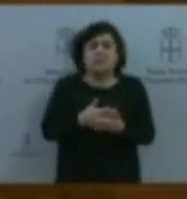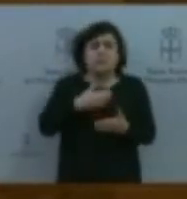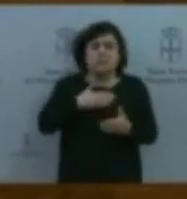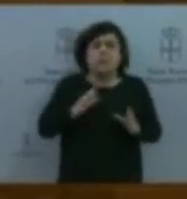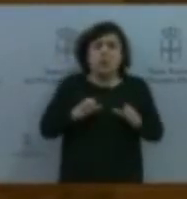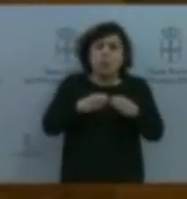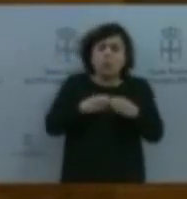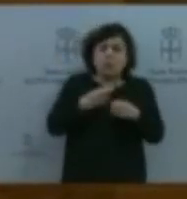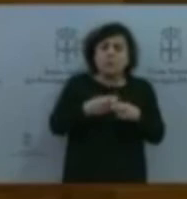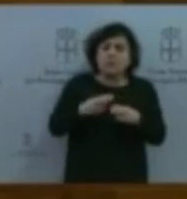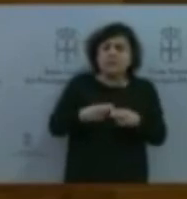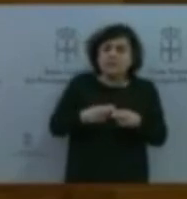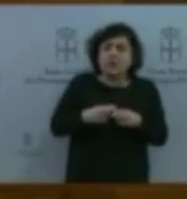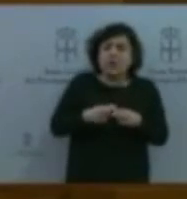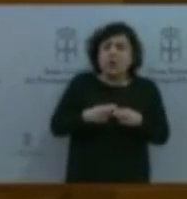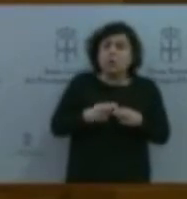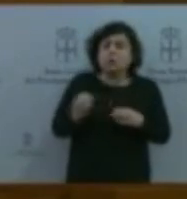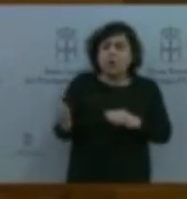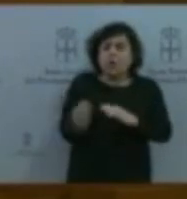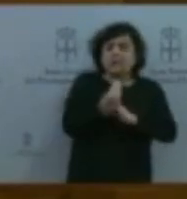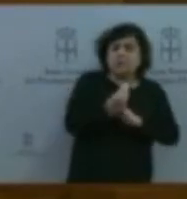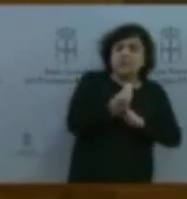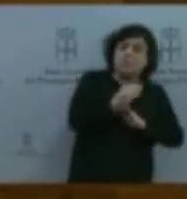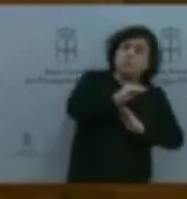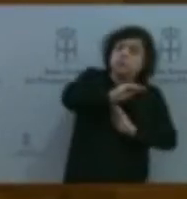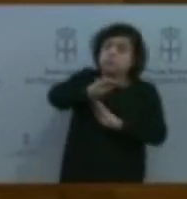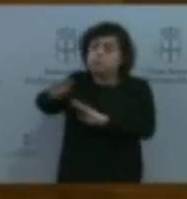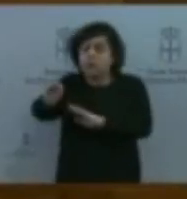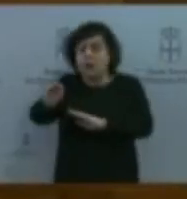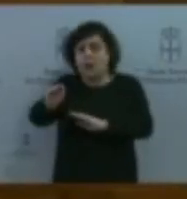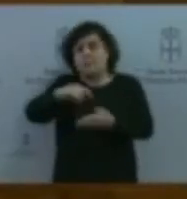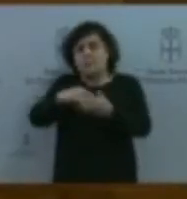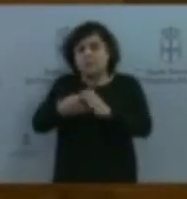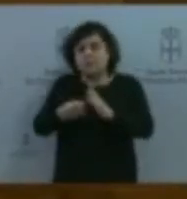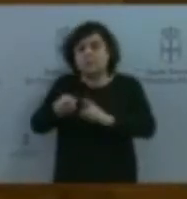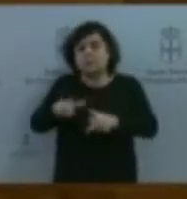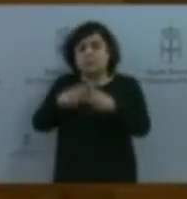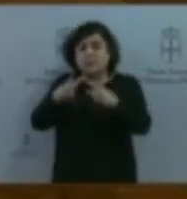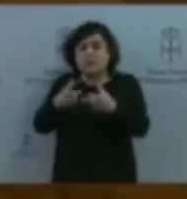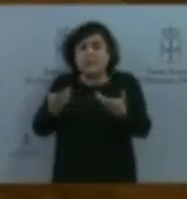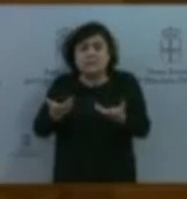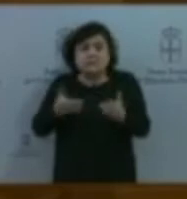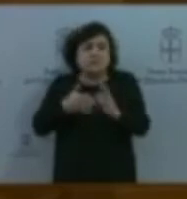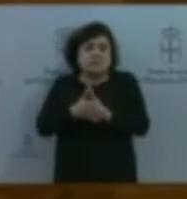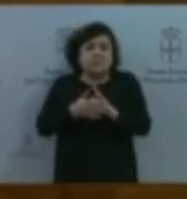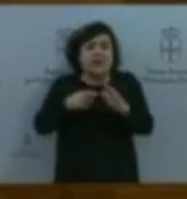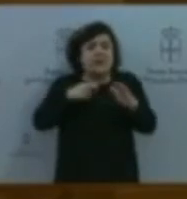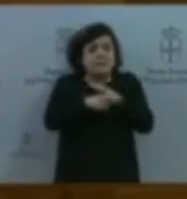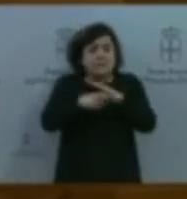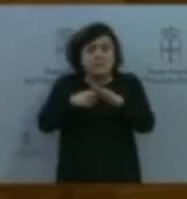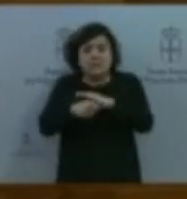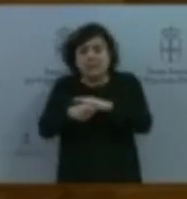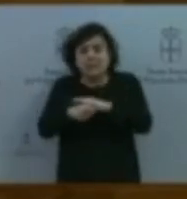Háganlo, me parece bien. O sea, yo creo que es lo que hay que hacer. Creo que hay que reducir la financiación de partidos políticos, entre otras cosas, ¿no?